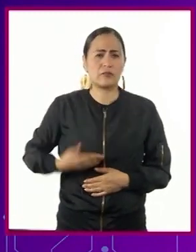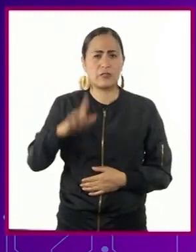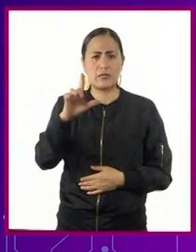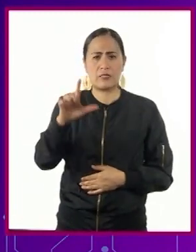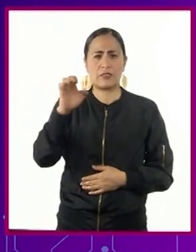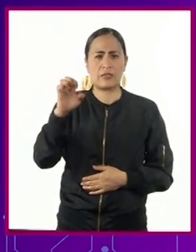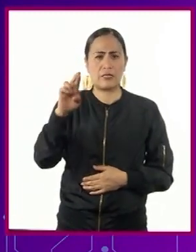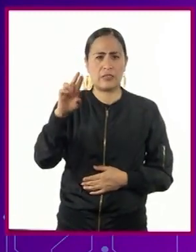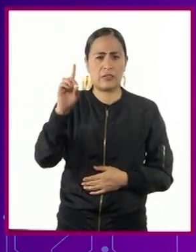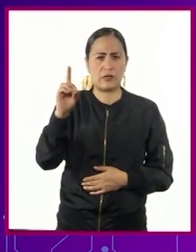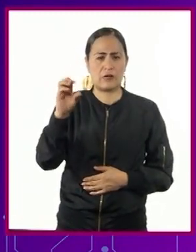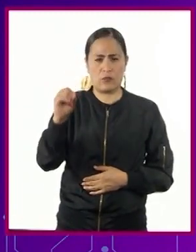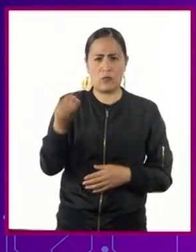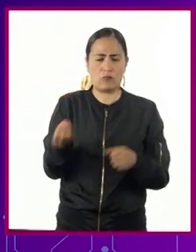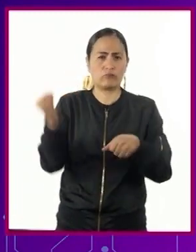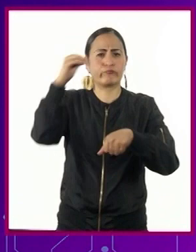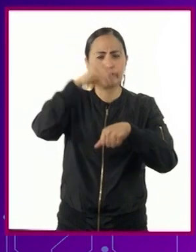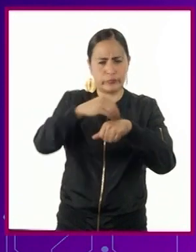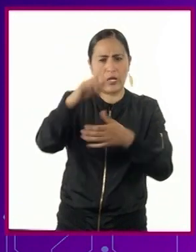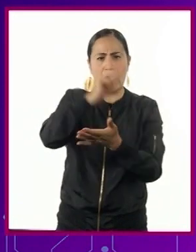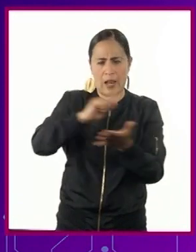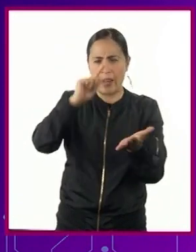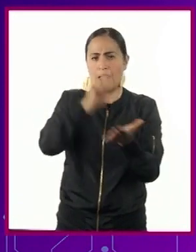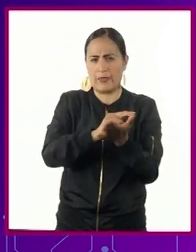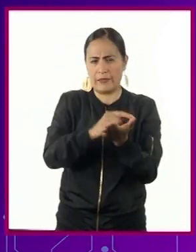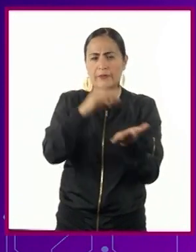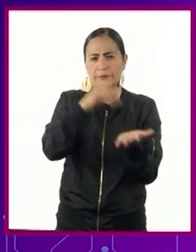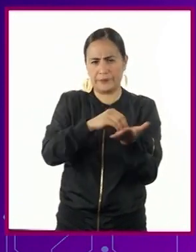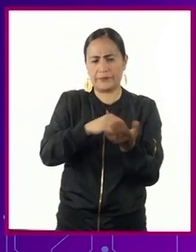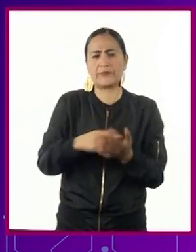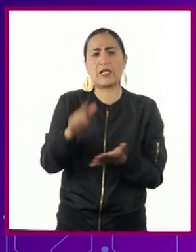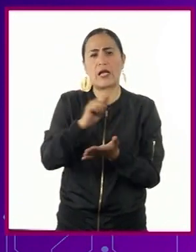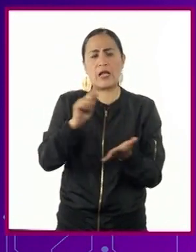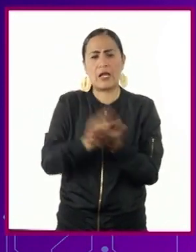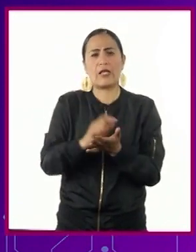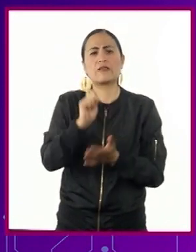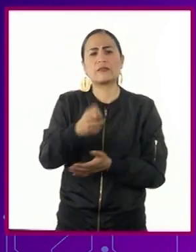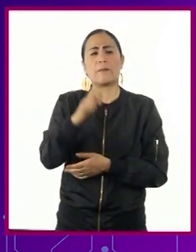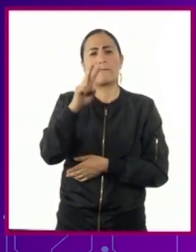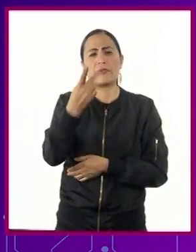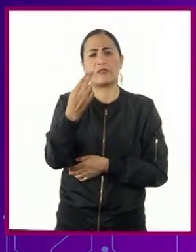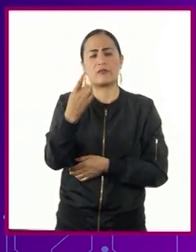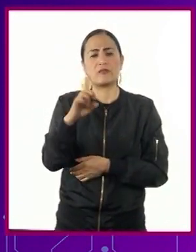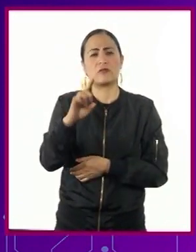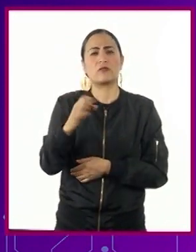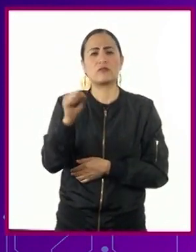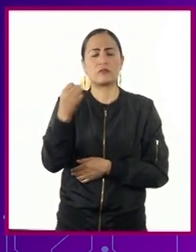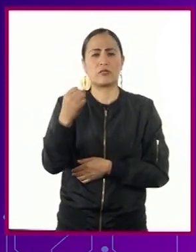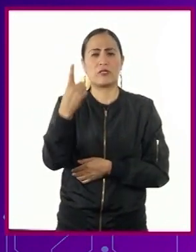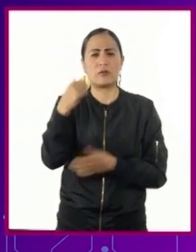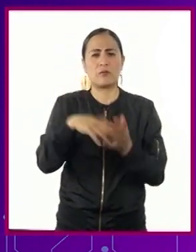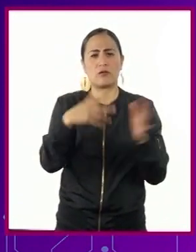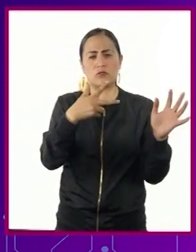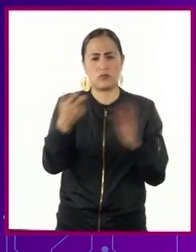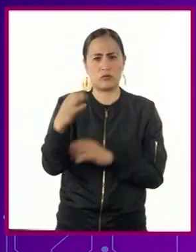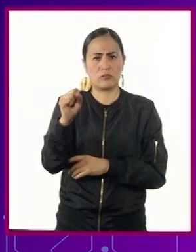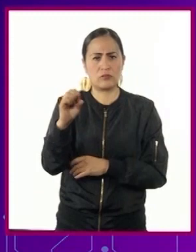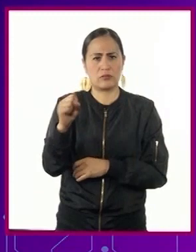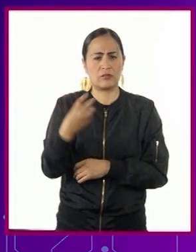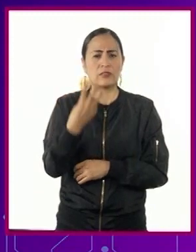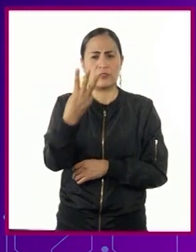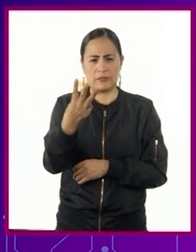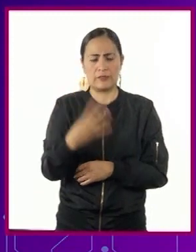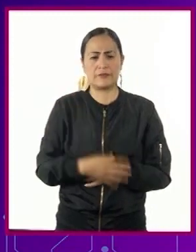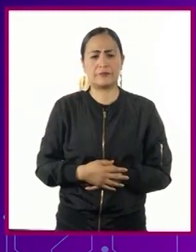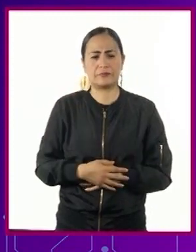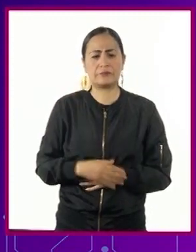incorporaron a la Constitución las leyes de reforma, por una ley emitida el 25 de septiembre de 1873. Se consolidaba así